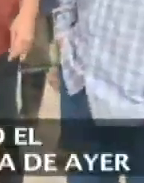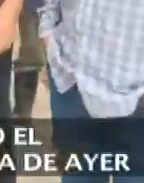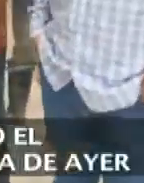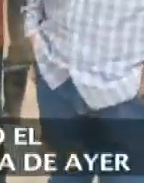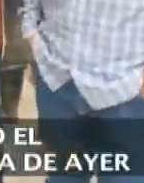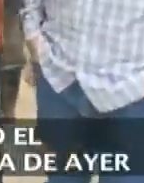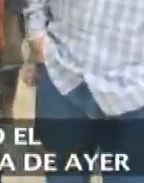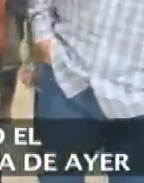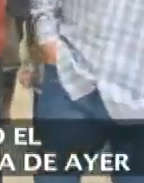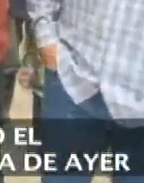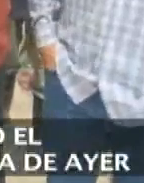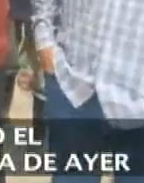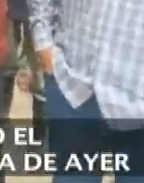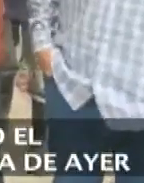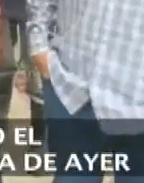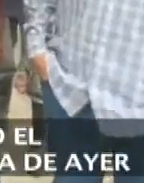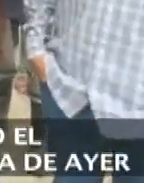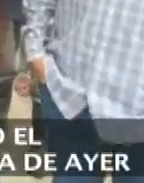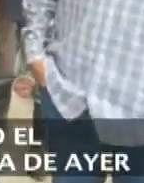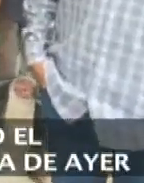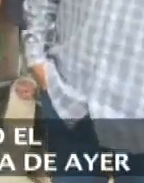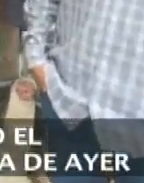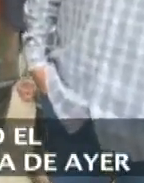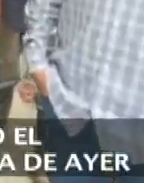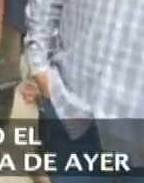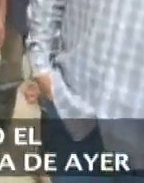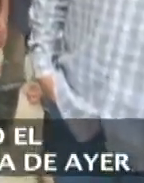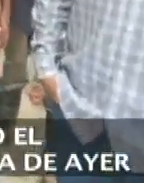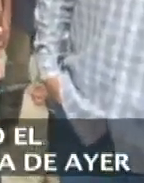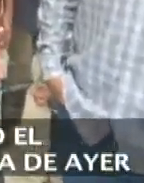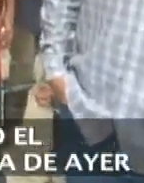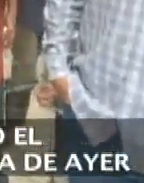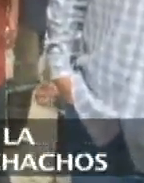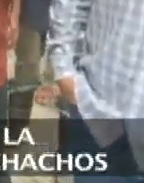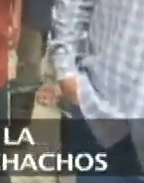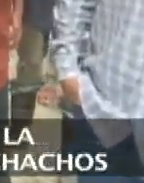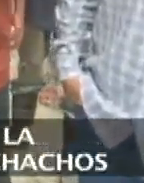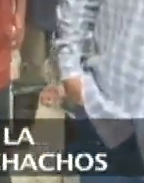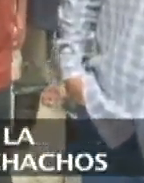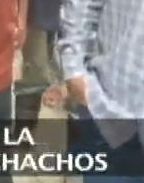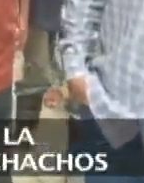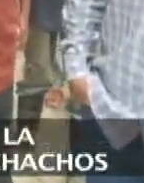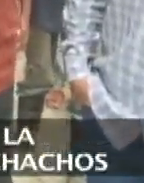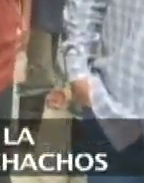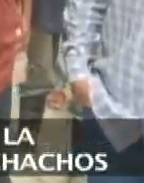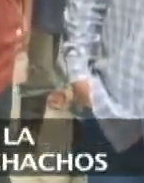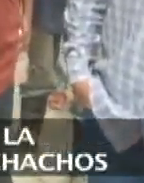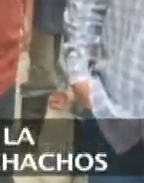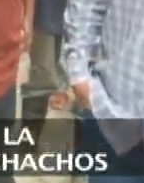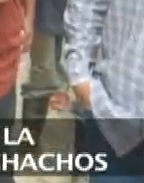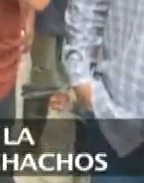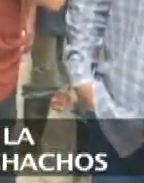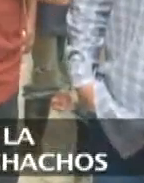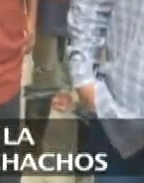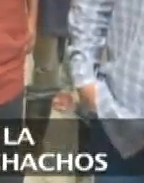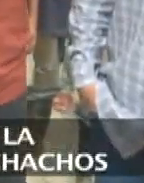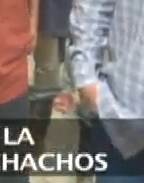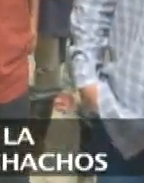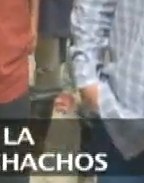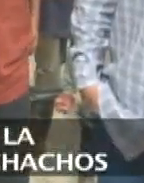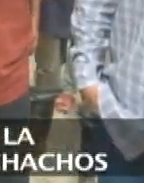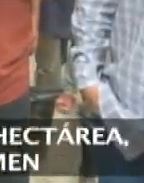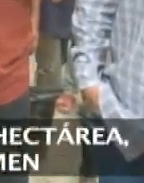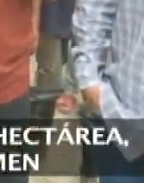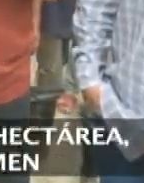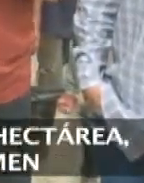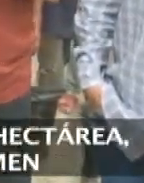adelante. Bueno, presidente, honrando el compromiso que se adquirió el día de ayer, Estamos incrementándole la superficie productiva a